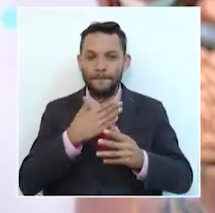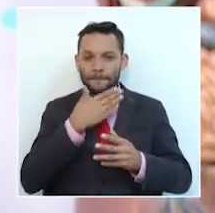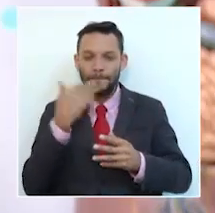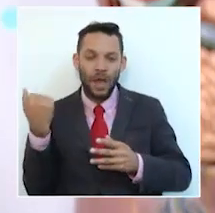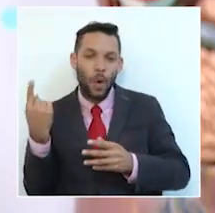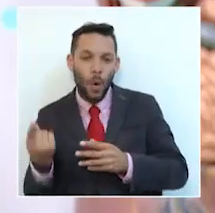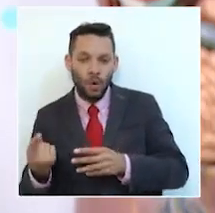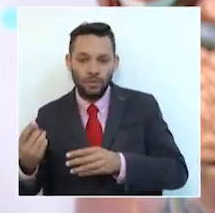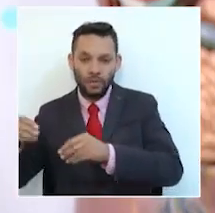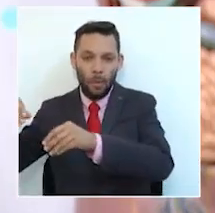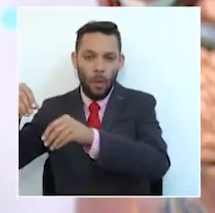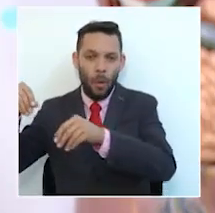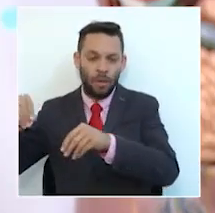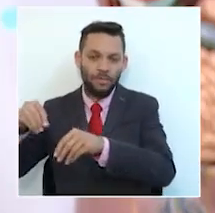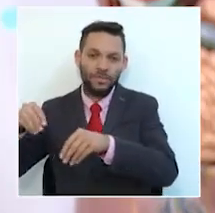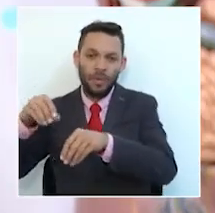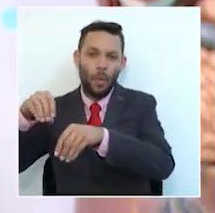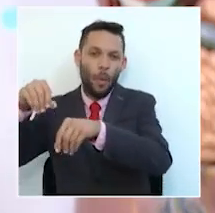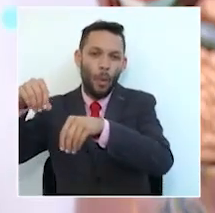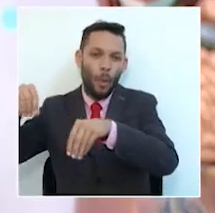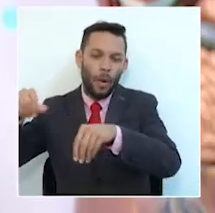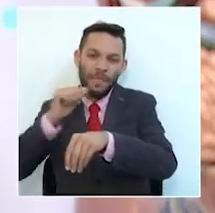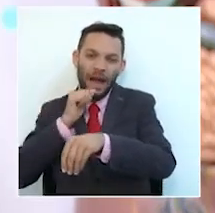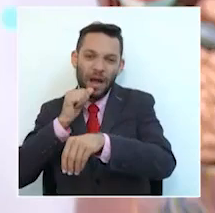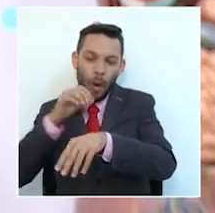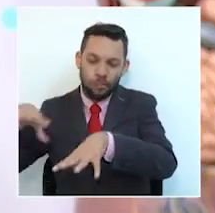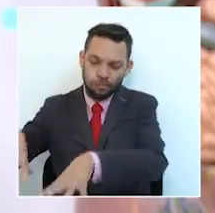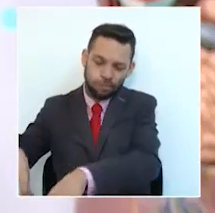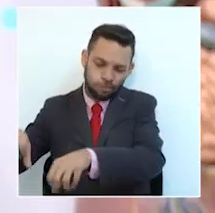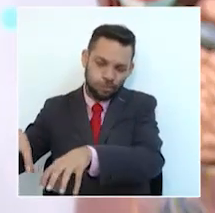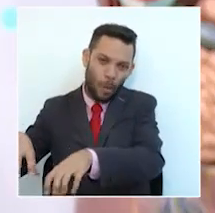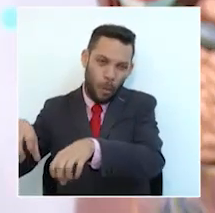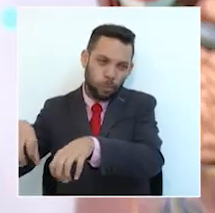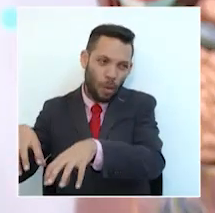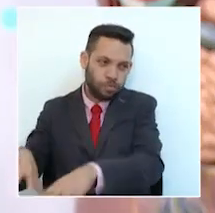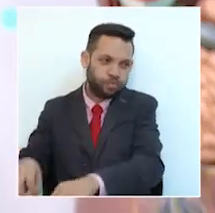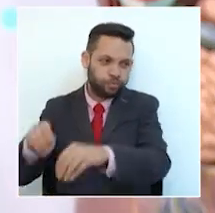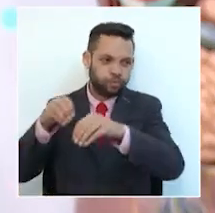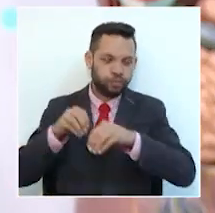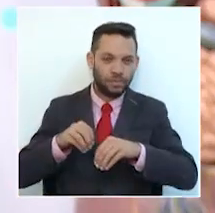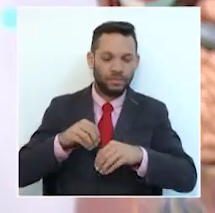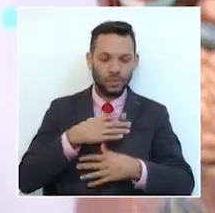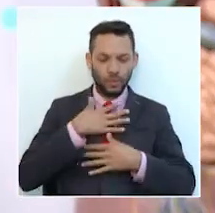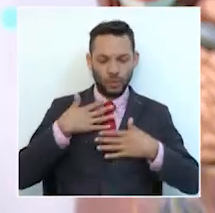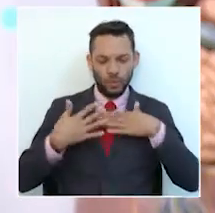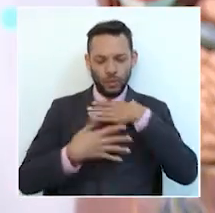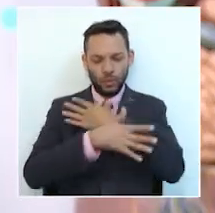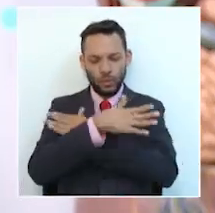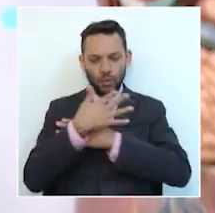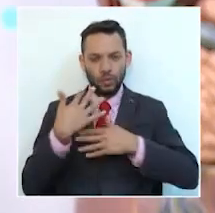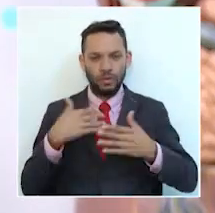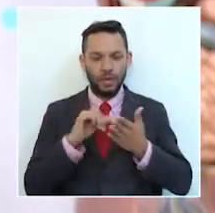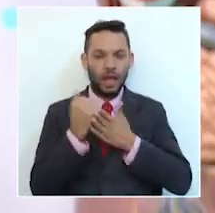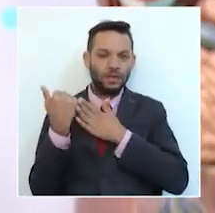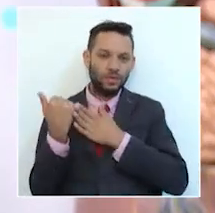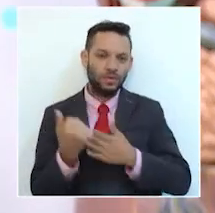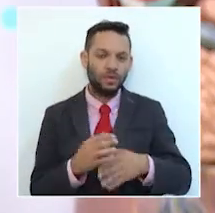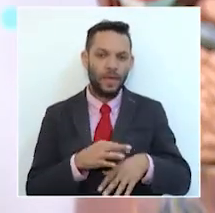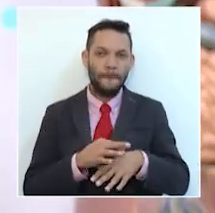respetuosa con el individuo con nuestro medio interno también la parte de no tapial y nuestro